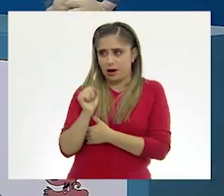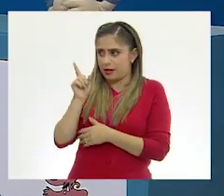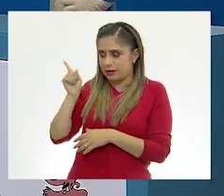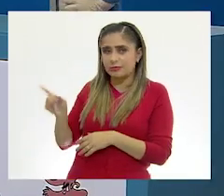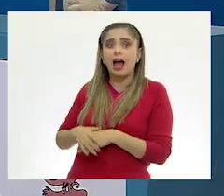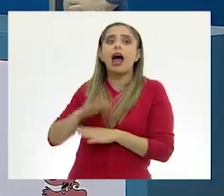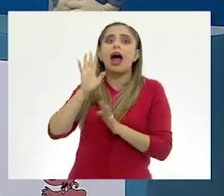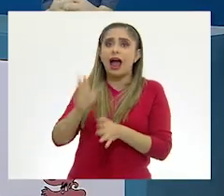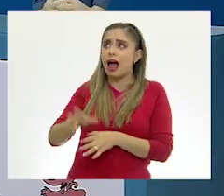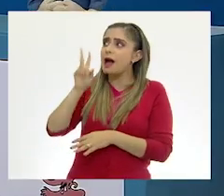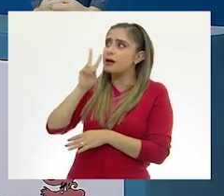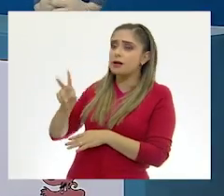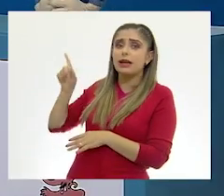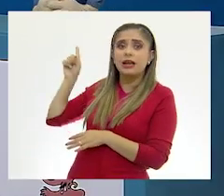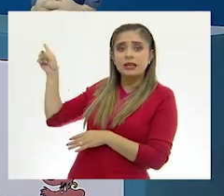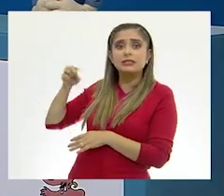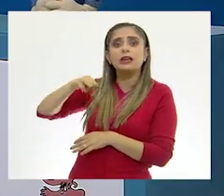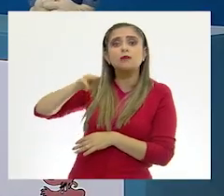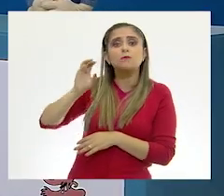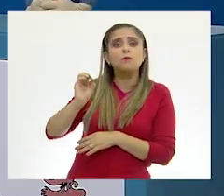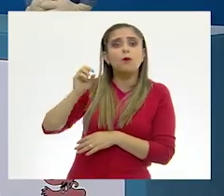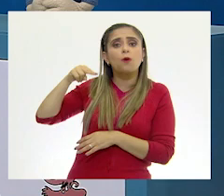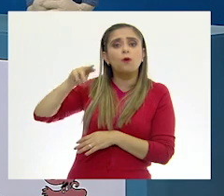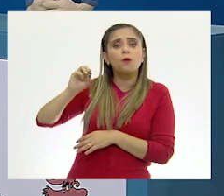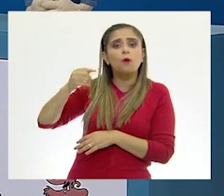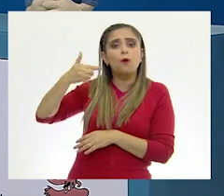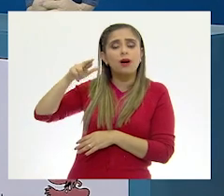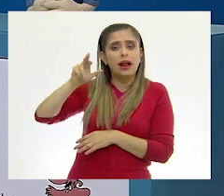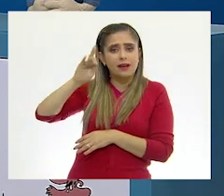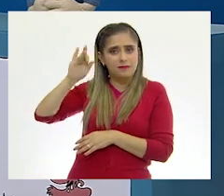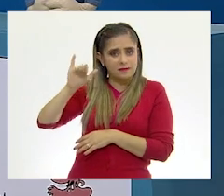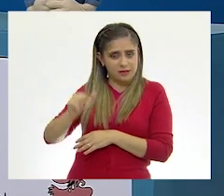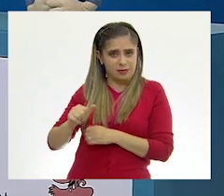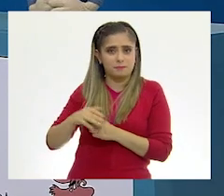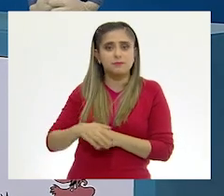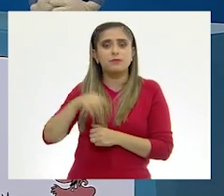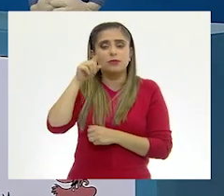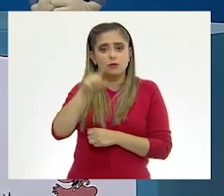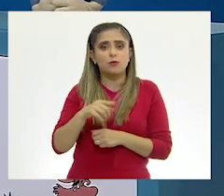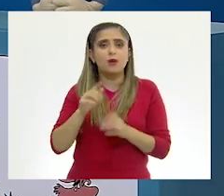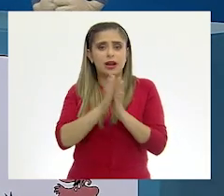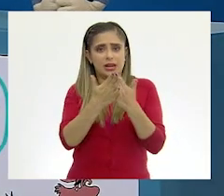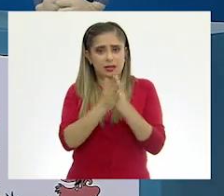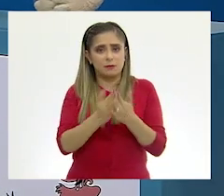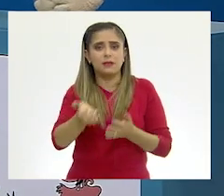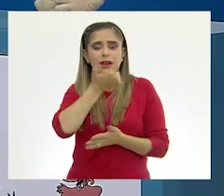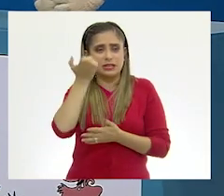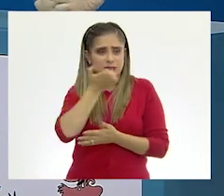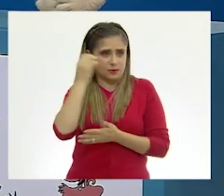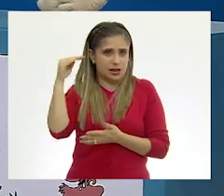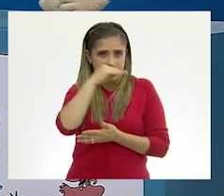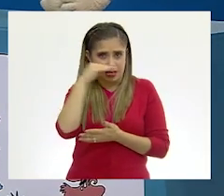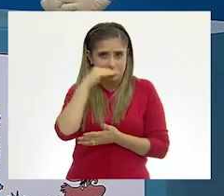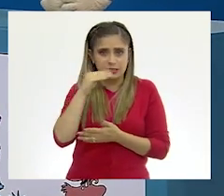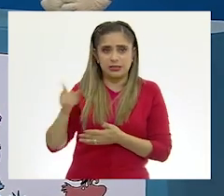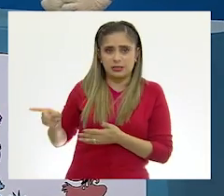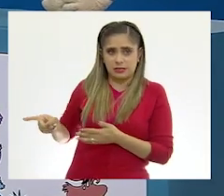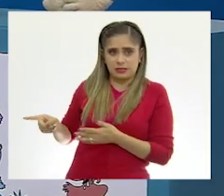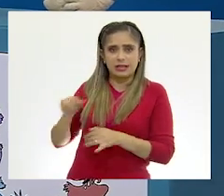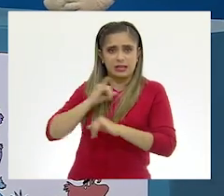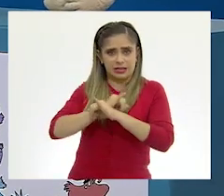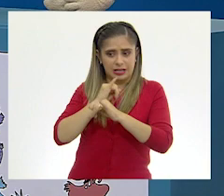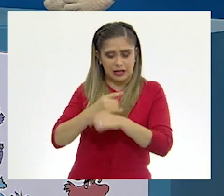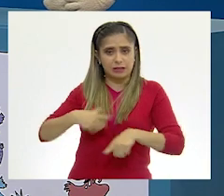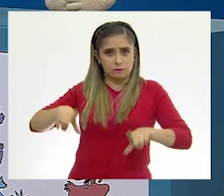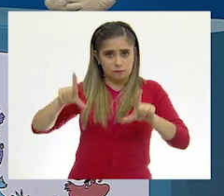su monografía. Sí. Niñas y niños, si entran a la página de la Comisión Nacional de Libros de Texto Gratuitos, CONALITEG,